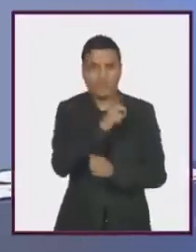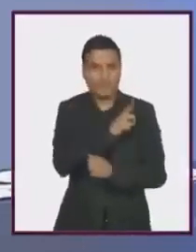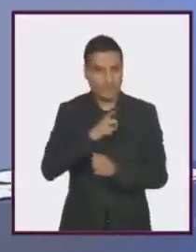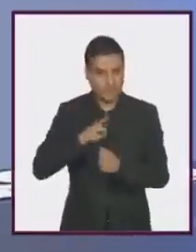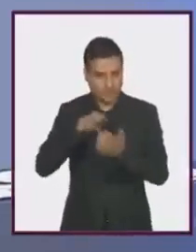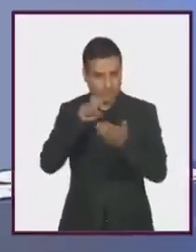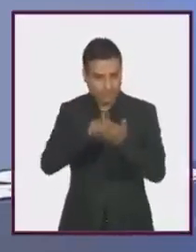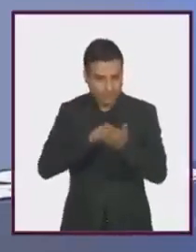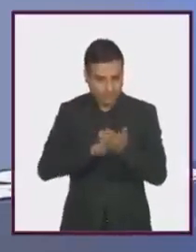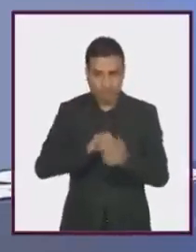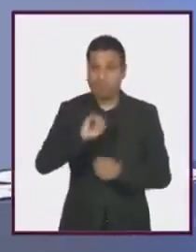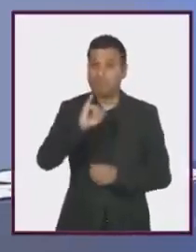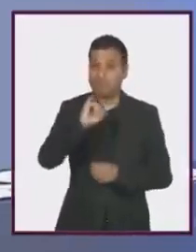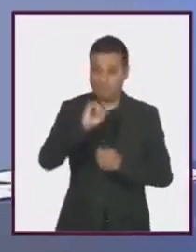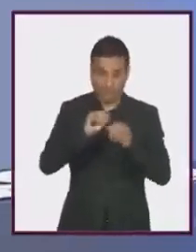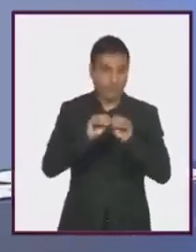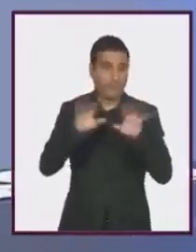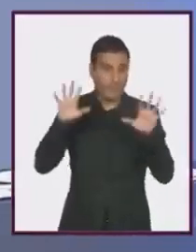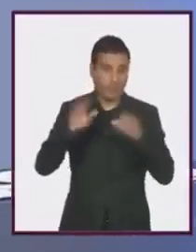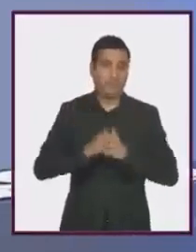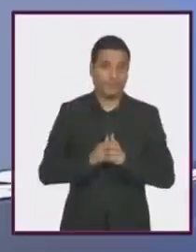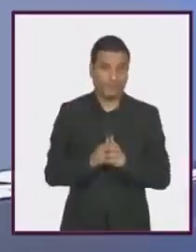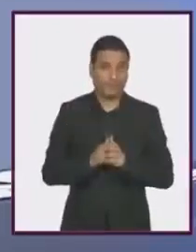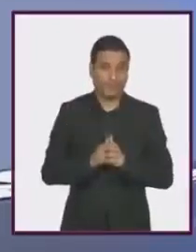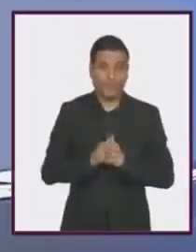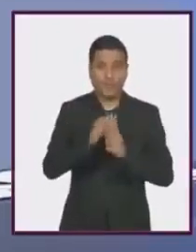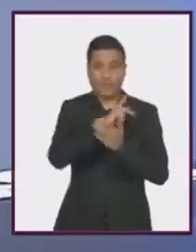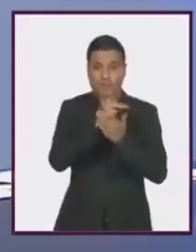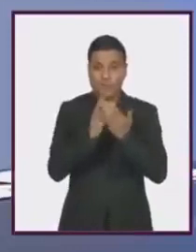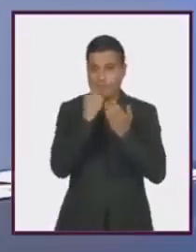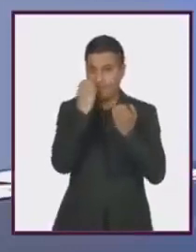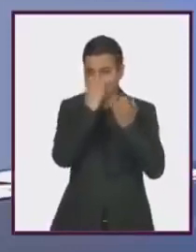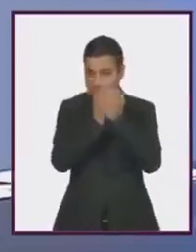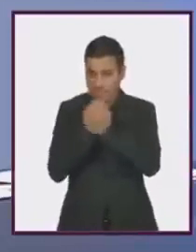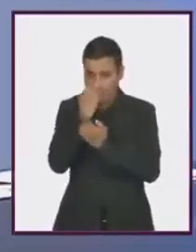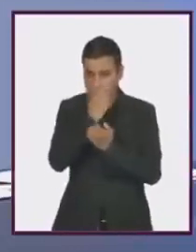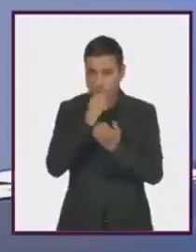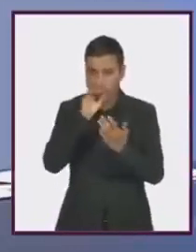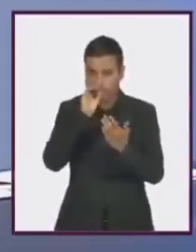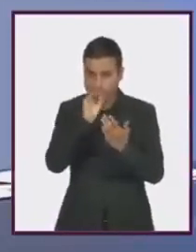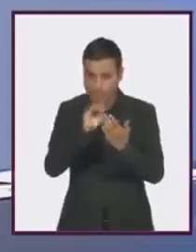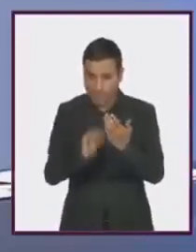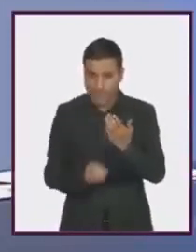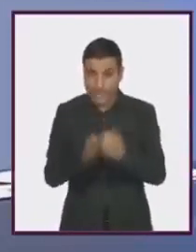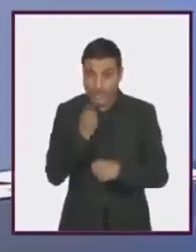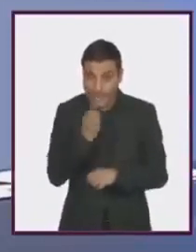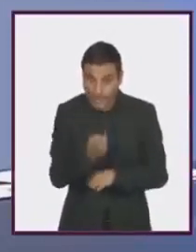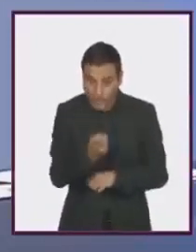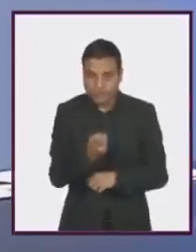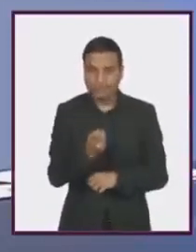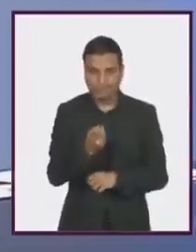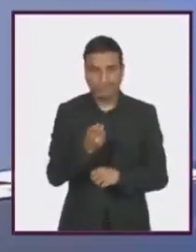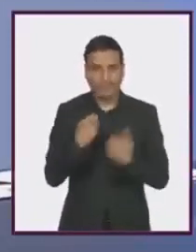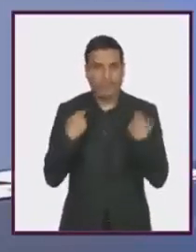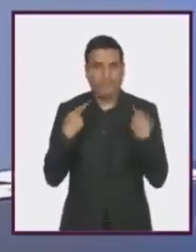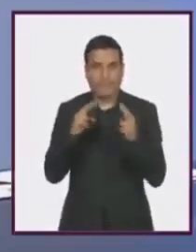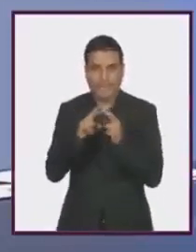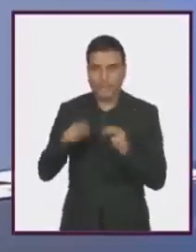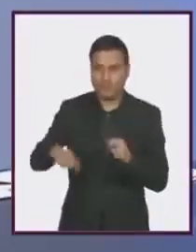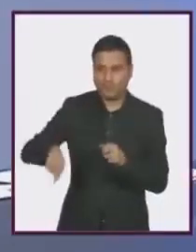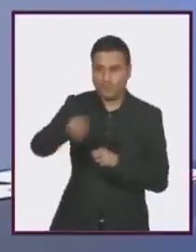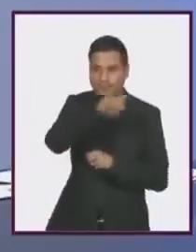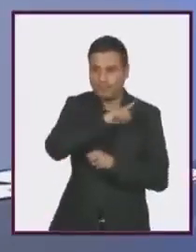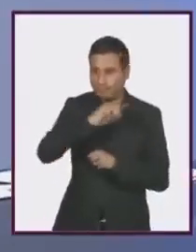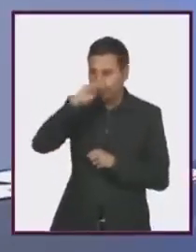Alicia, este trabajo del programa analítico es un trabajo intelectual que los docentes tendrán que